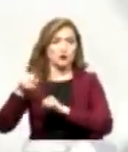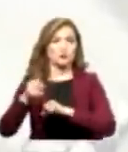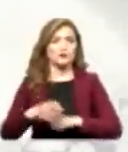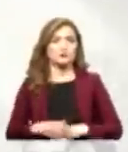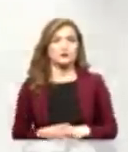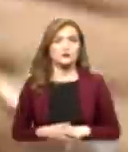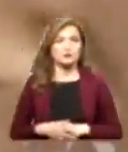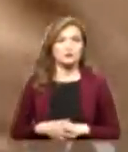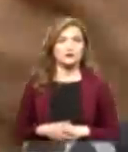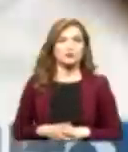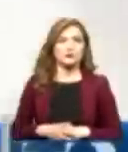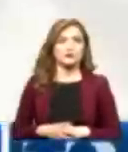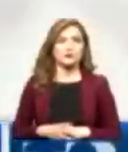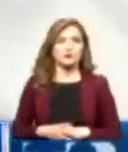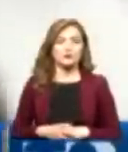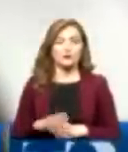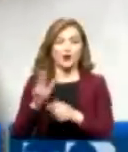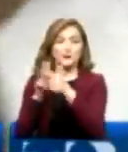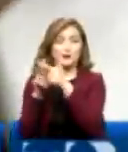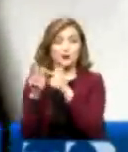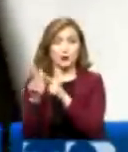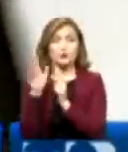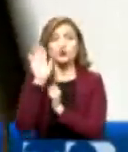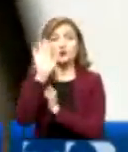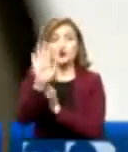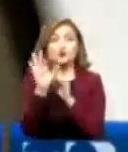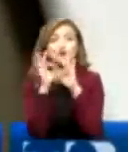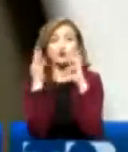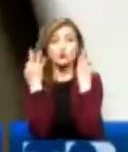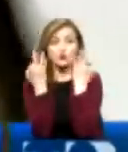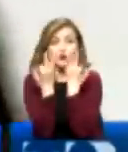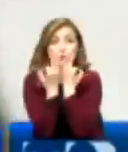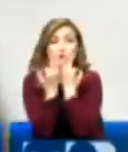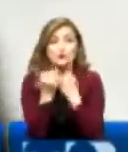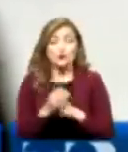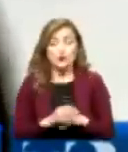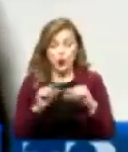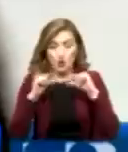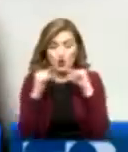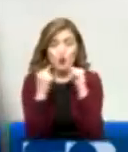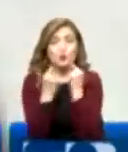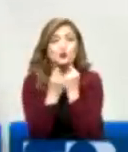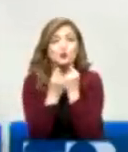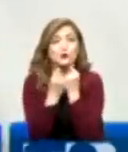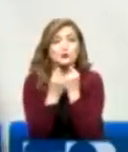desde los tres sujetos, sus familias, los grupos